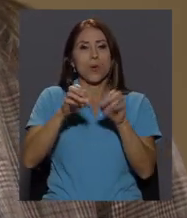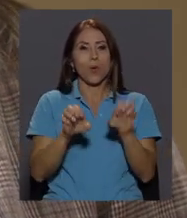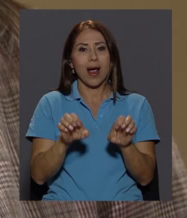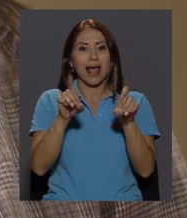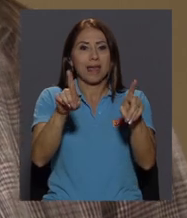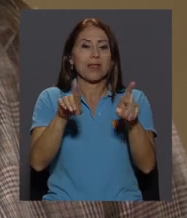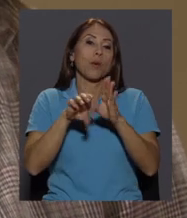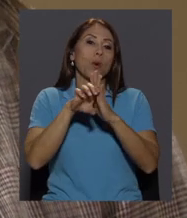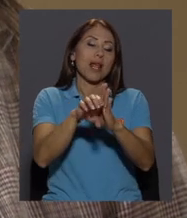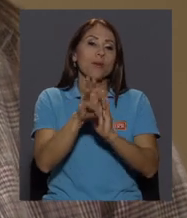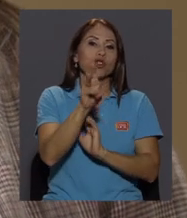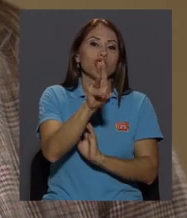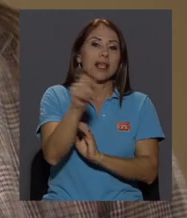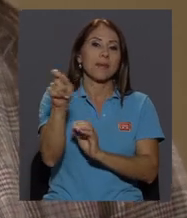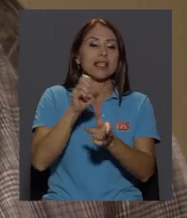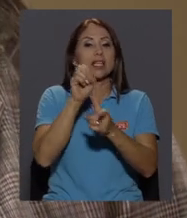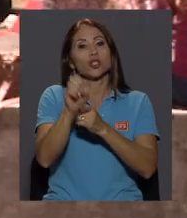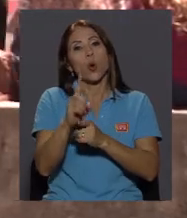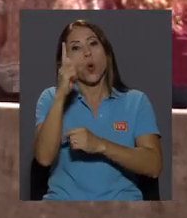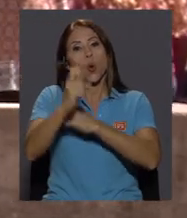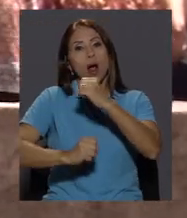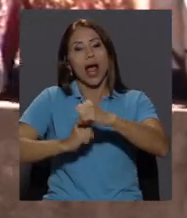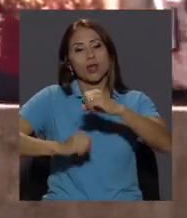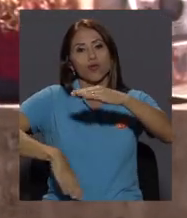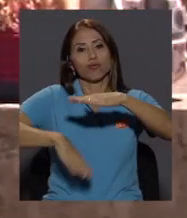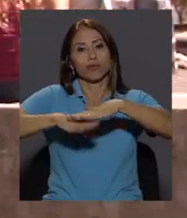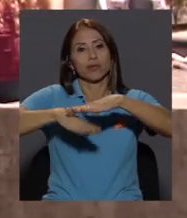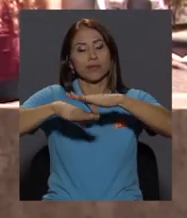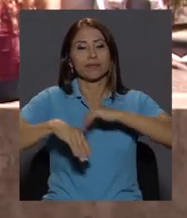ser desde un semestre hasta máximo un año.